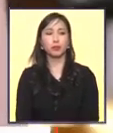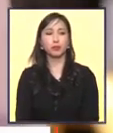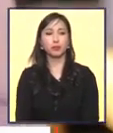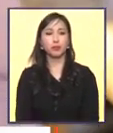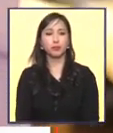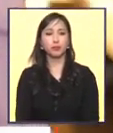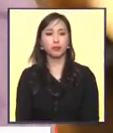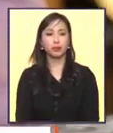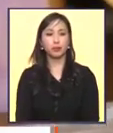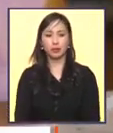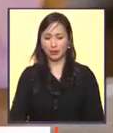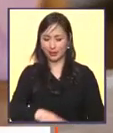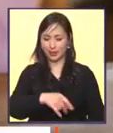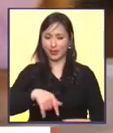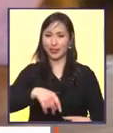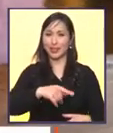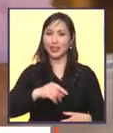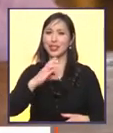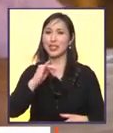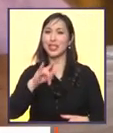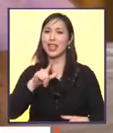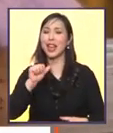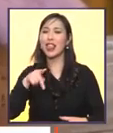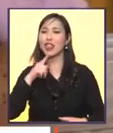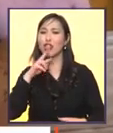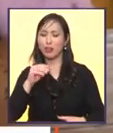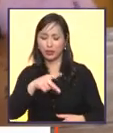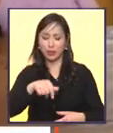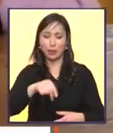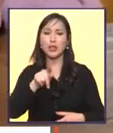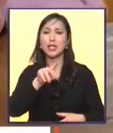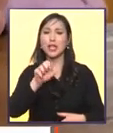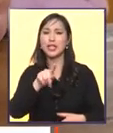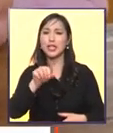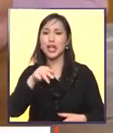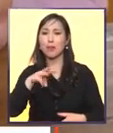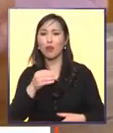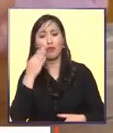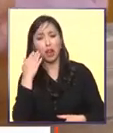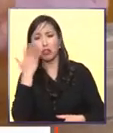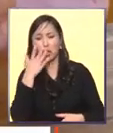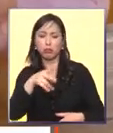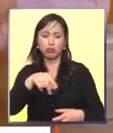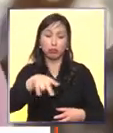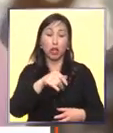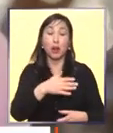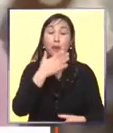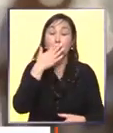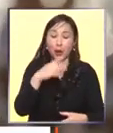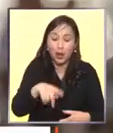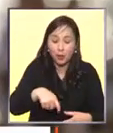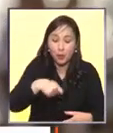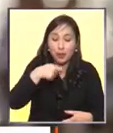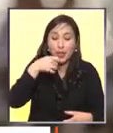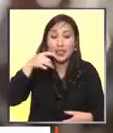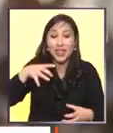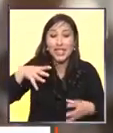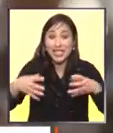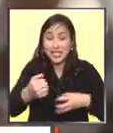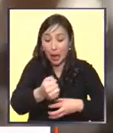Les polvorean también cilantro, semillitas de sésamo blanco y negro. Lo mejor de todo es saber que el zapallo fue